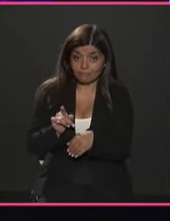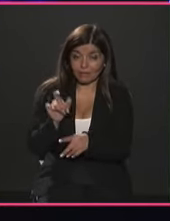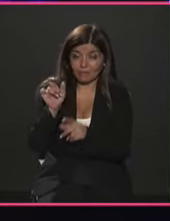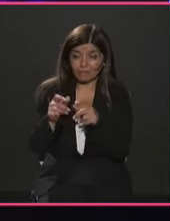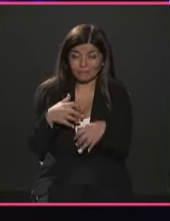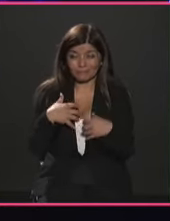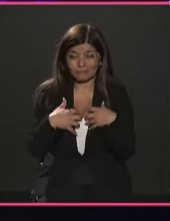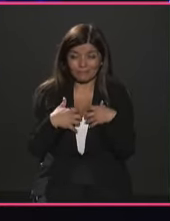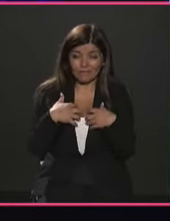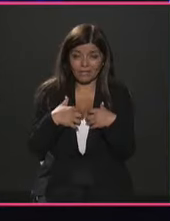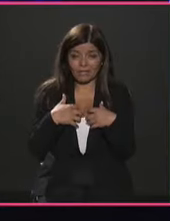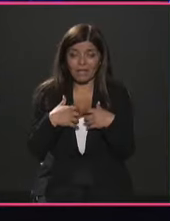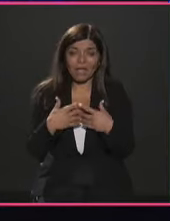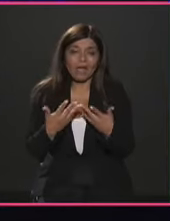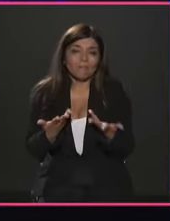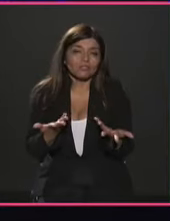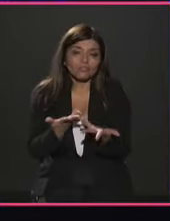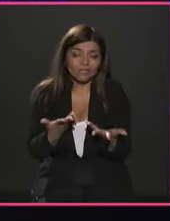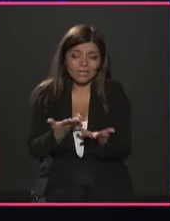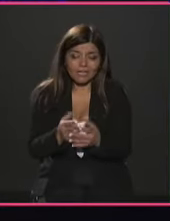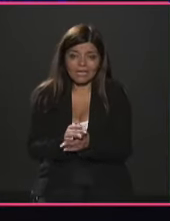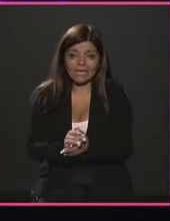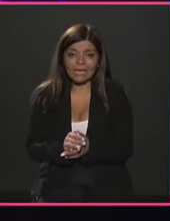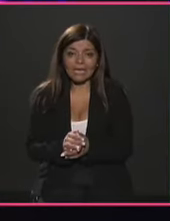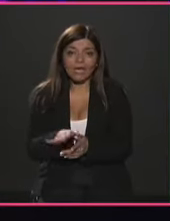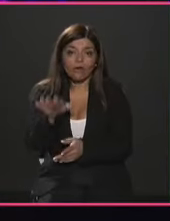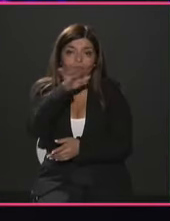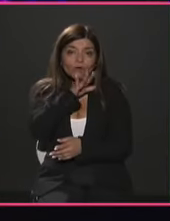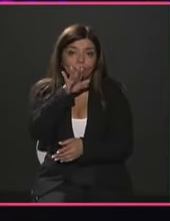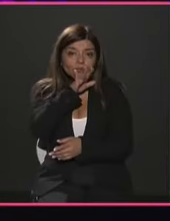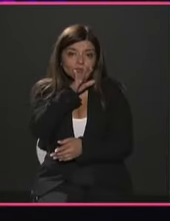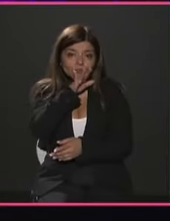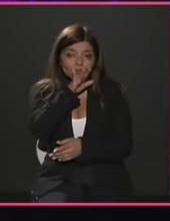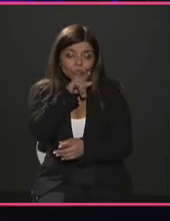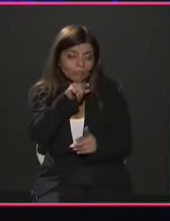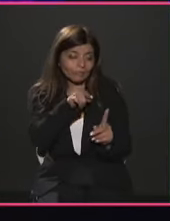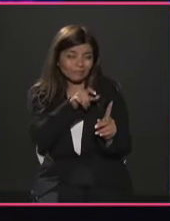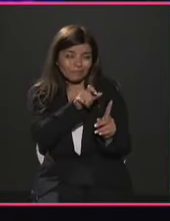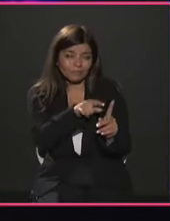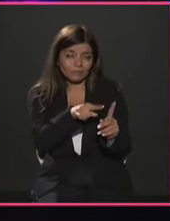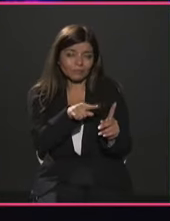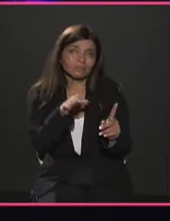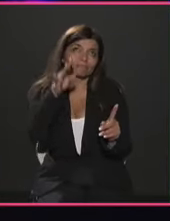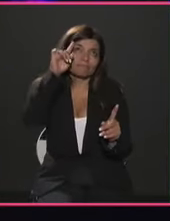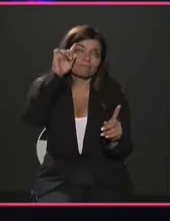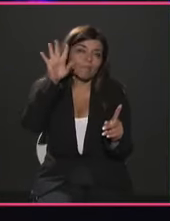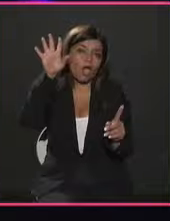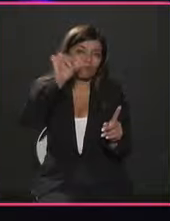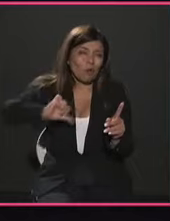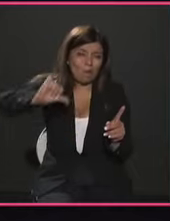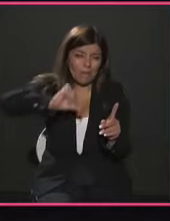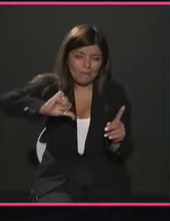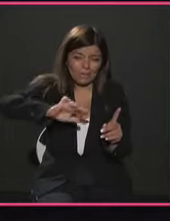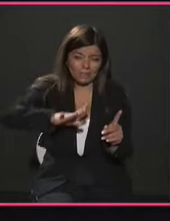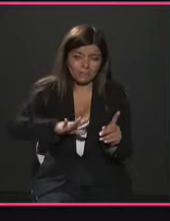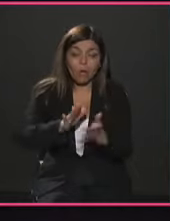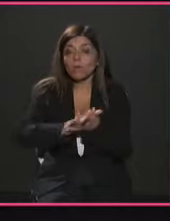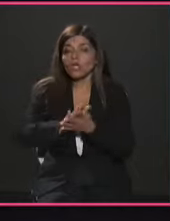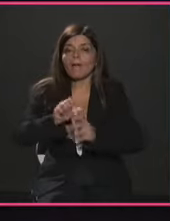personas incluso más es que los usen para mejorar piensen en los que a los